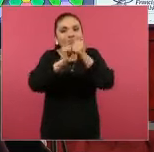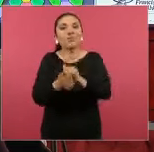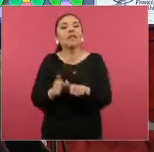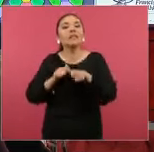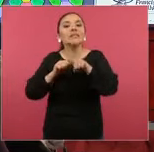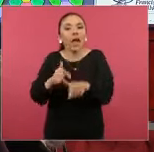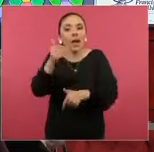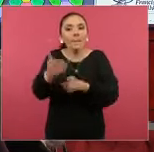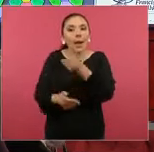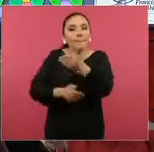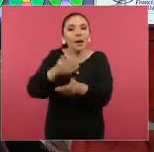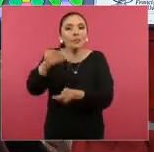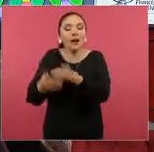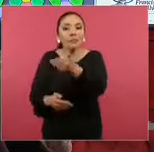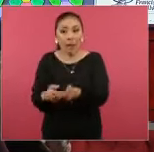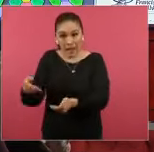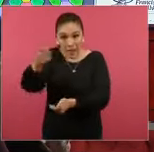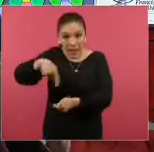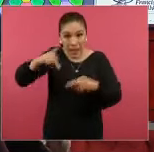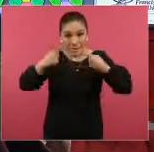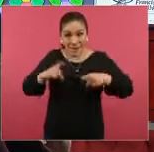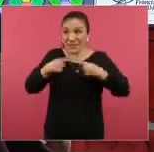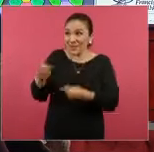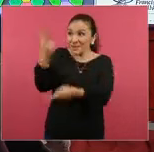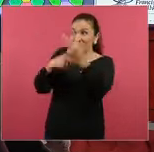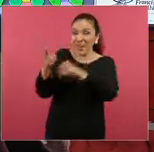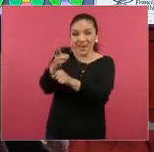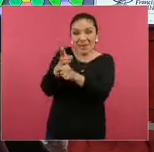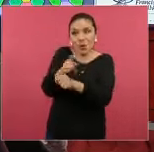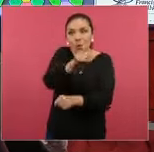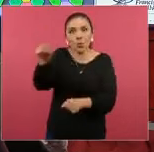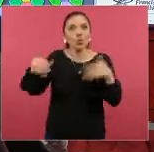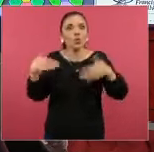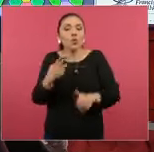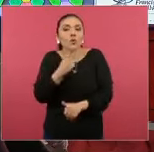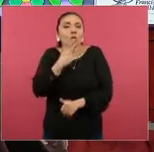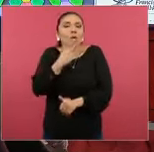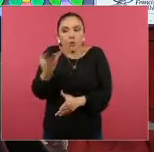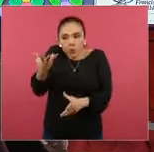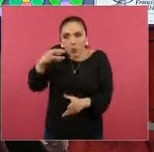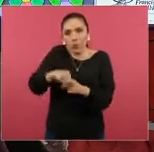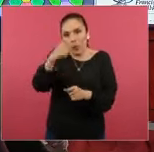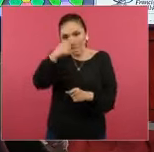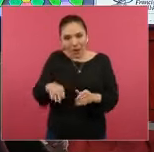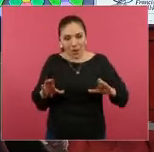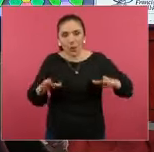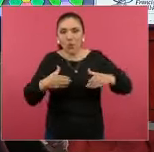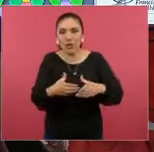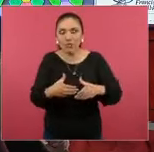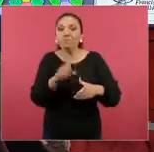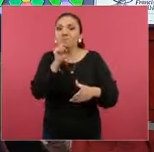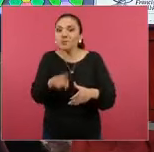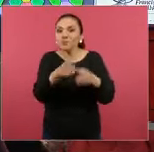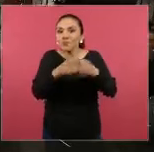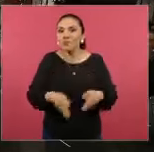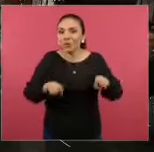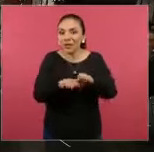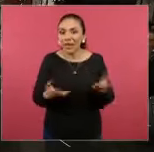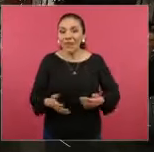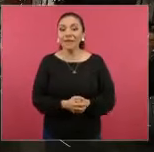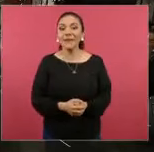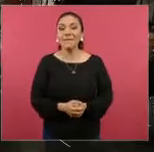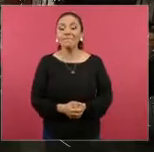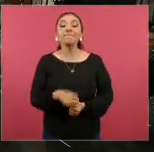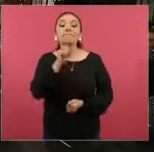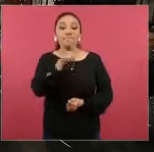continúa, que se llevan estas personas que también participan, que son valiosos integrantes en la comunidad. Y donde además